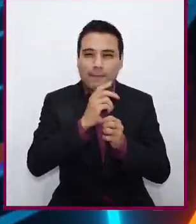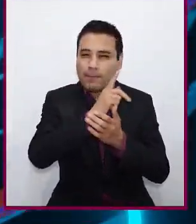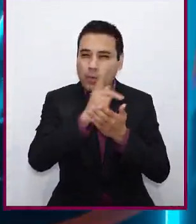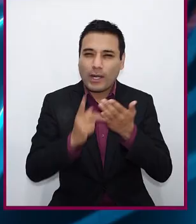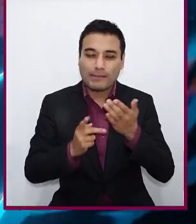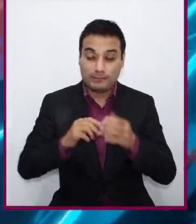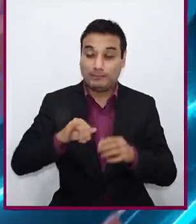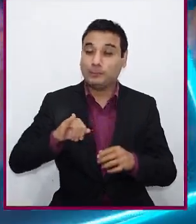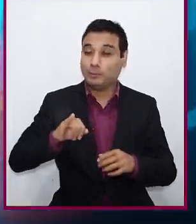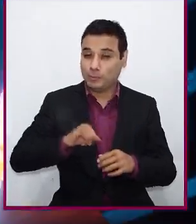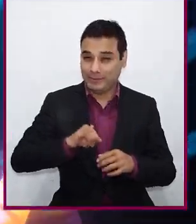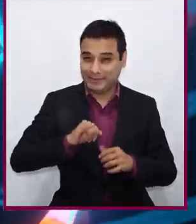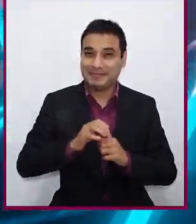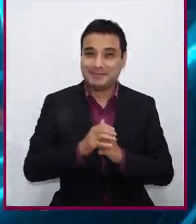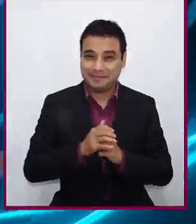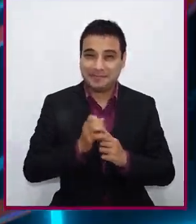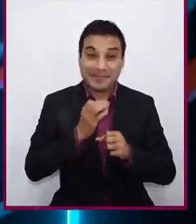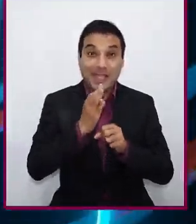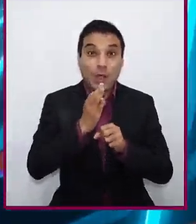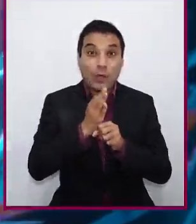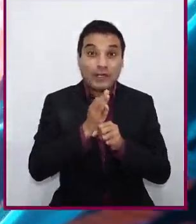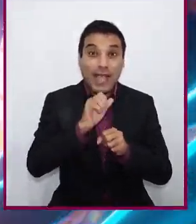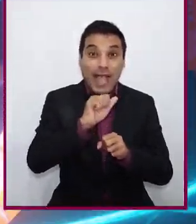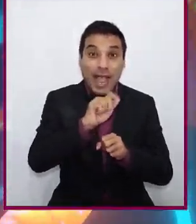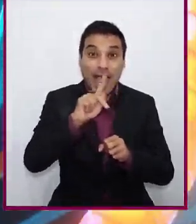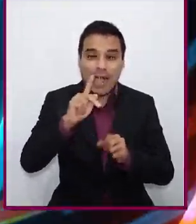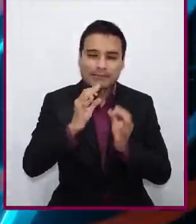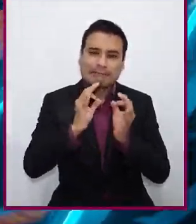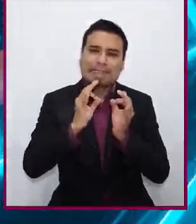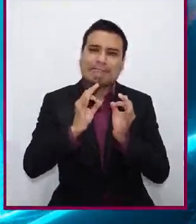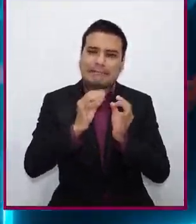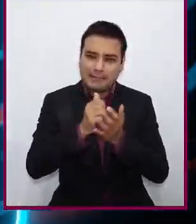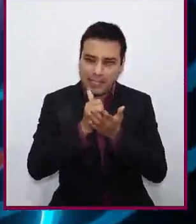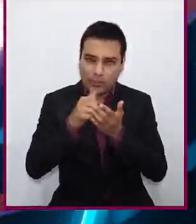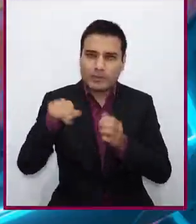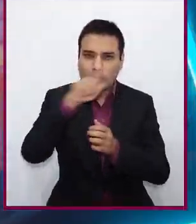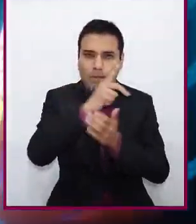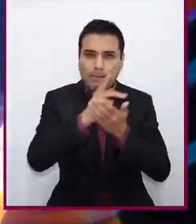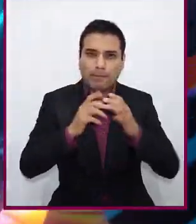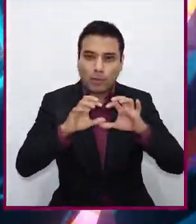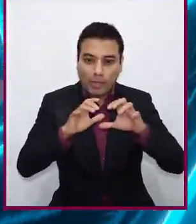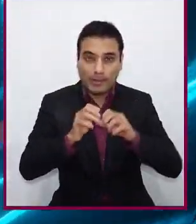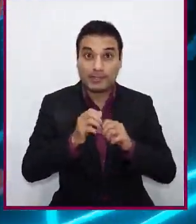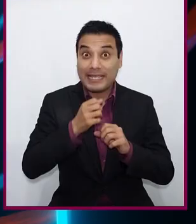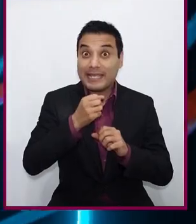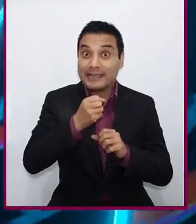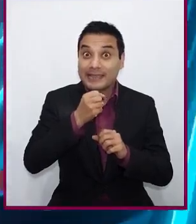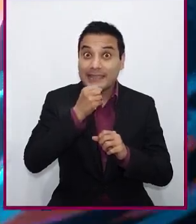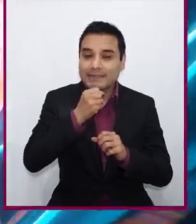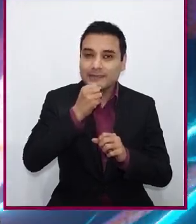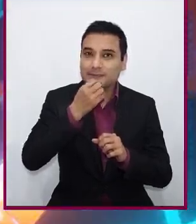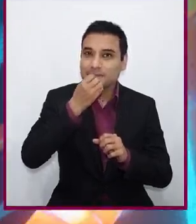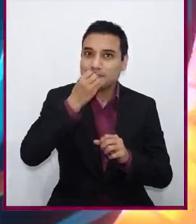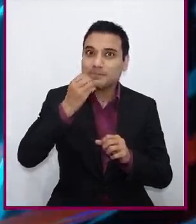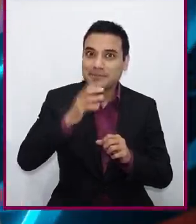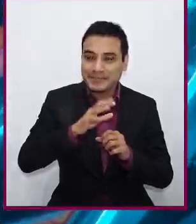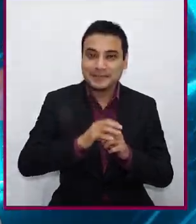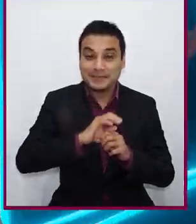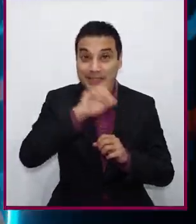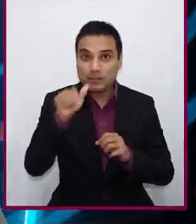súper interesante vamos a utilizar una buenísima para aprender a programar y ahí tenemos una entrevista increíble